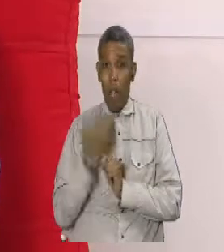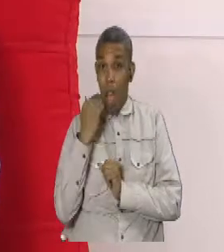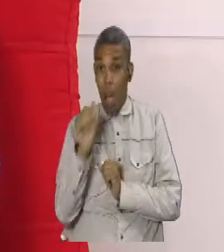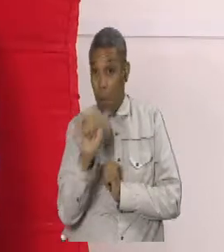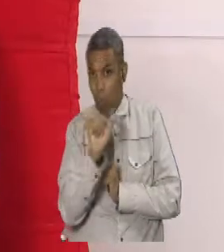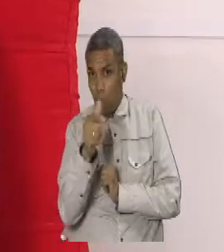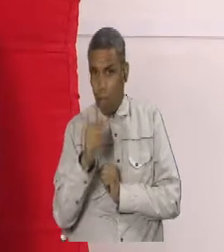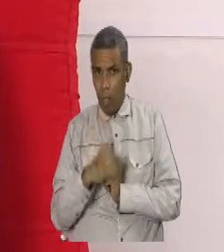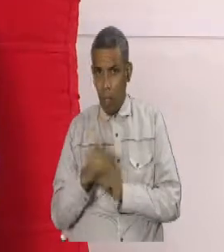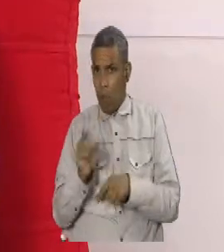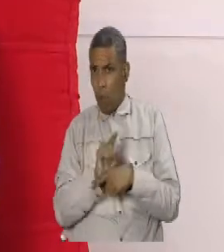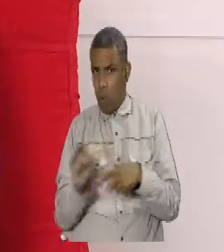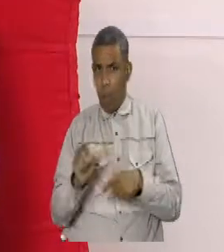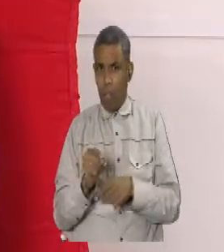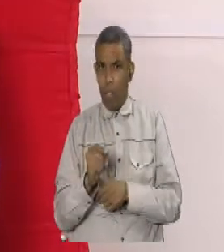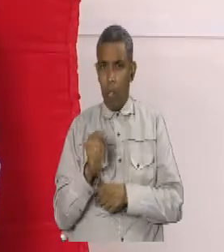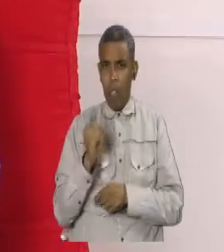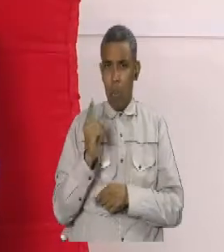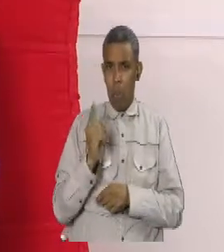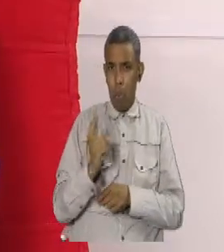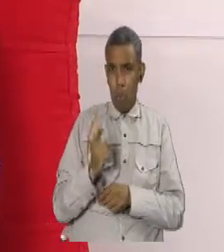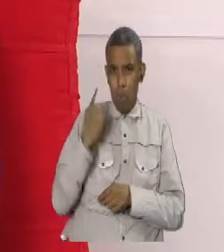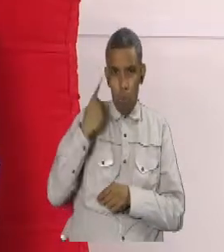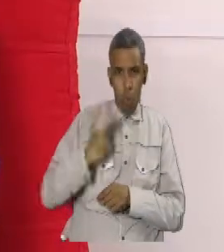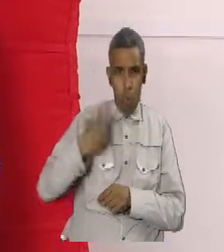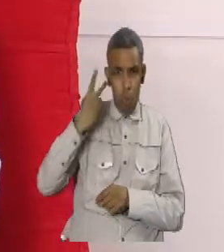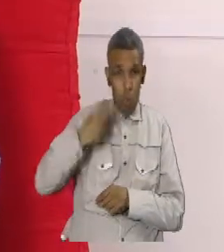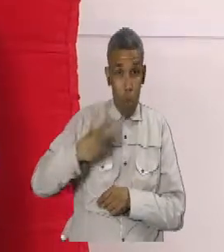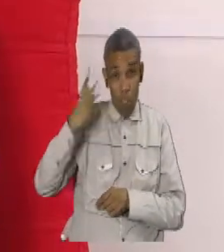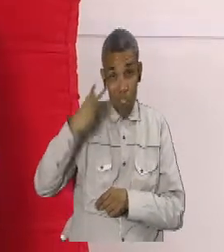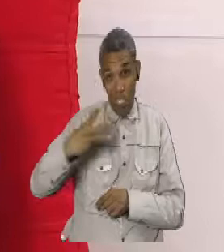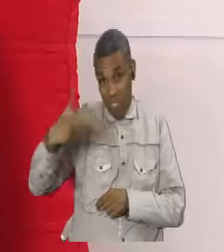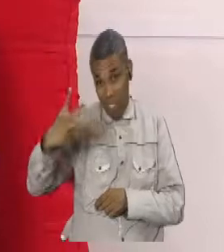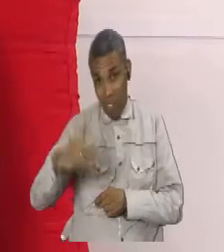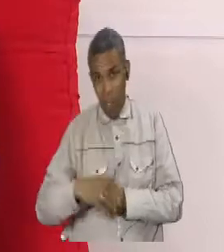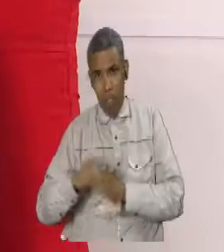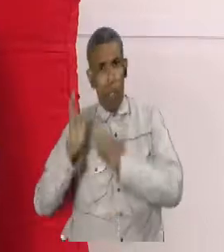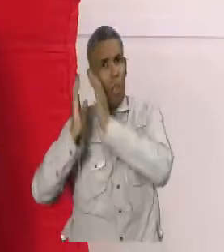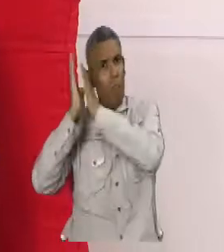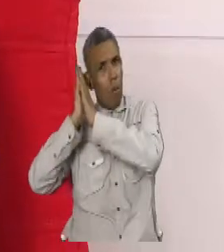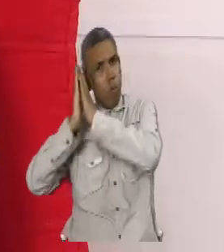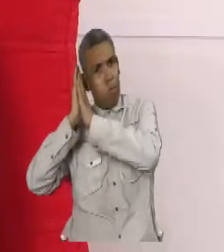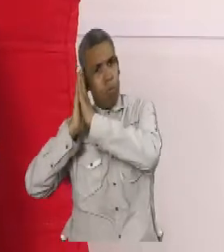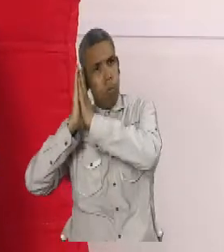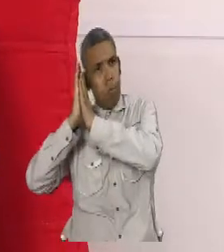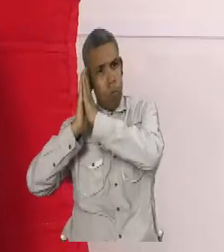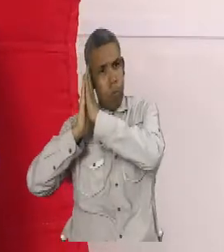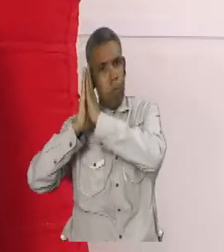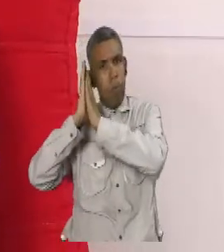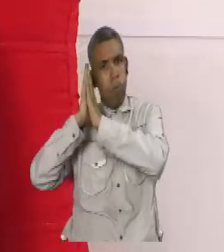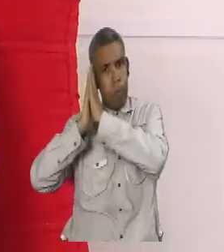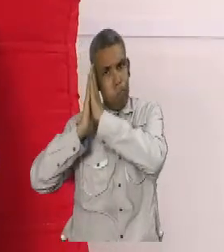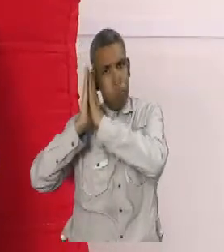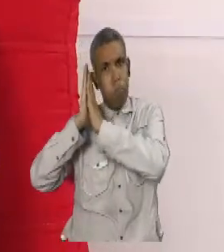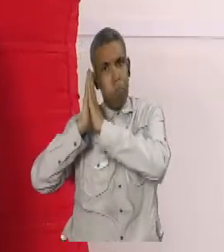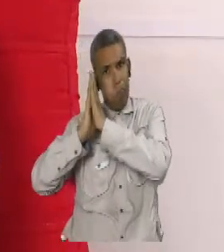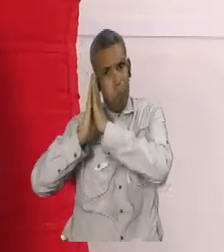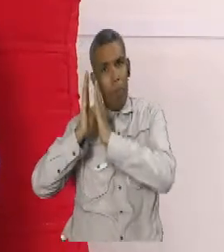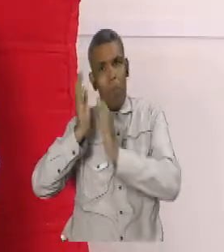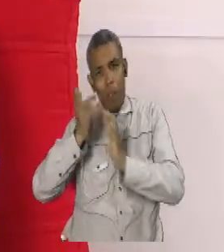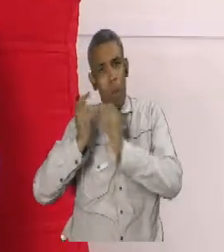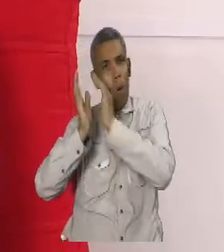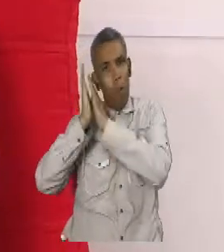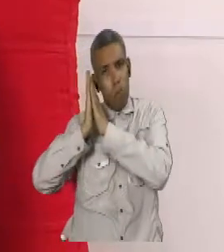¿sí? Porque recuerda que el cabello tiene una vida. Sí, señor. Y cada vez que bañas el cabello sufre, se maltrata. Y